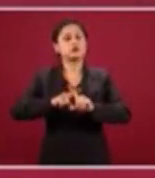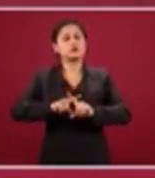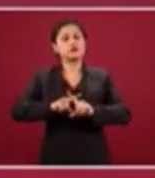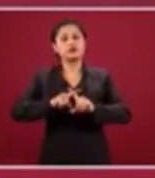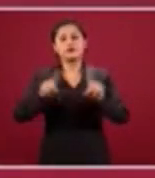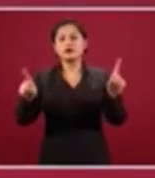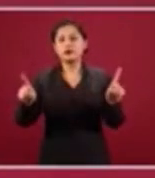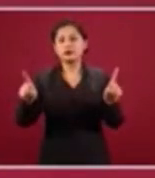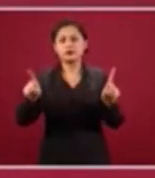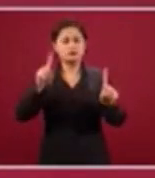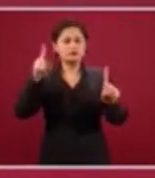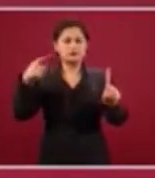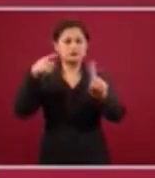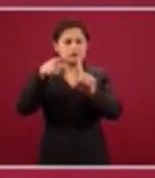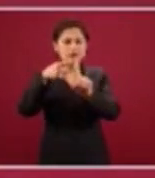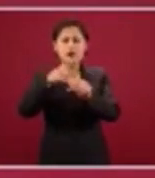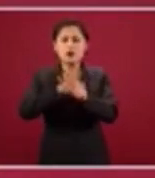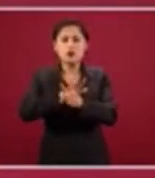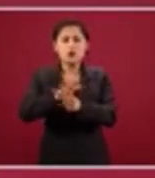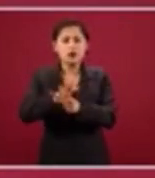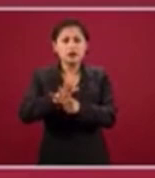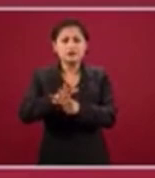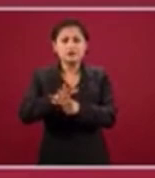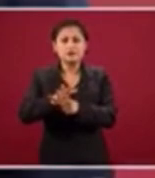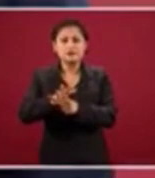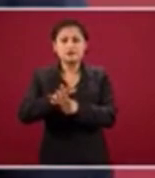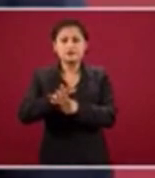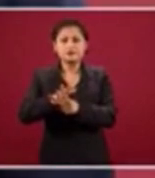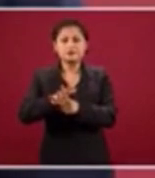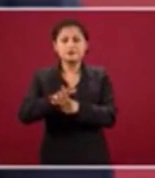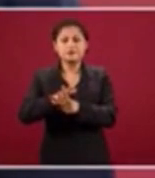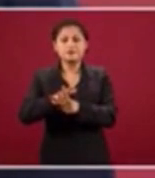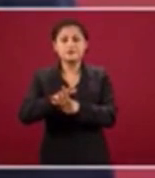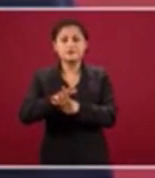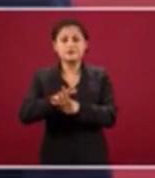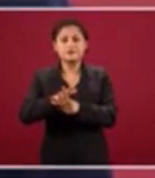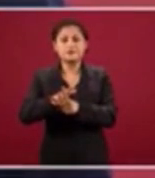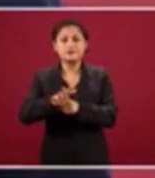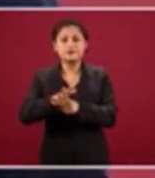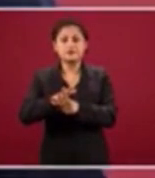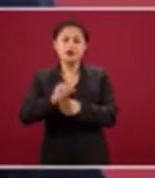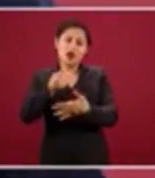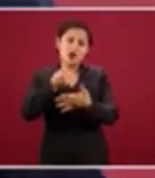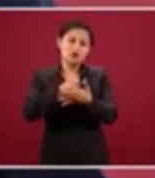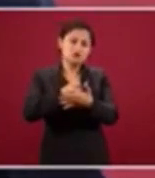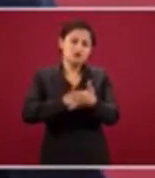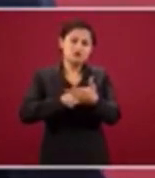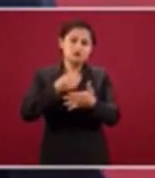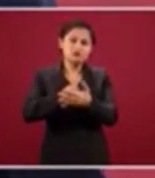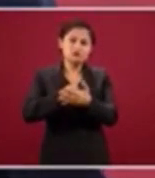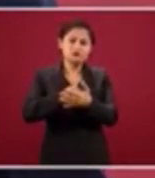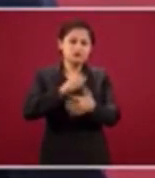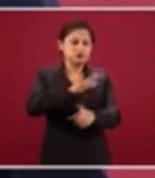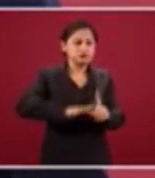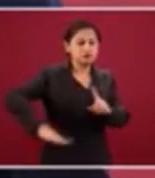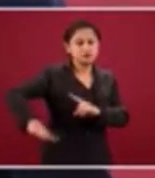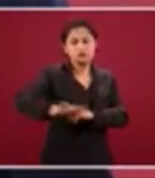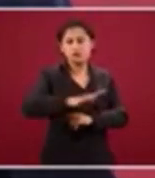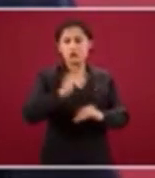que es el de luchar para que no haya desigualdad en México.